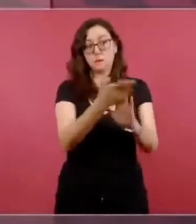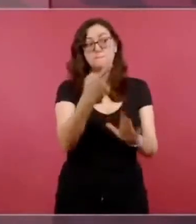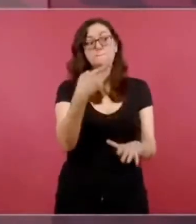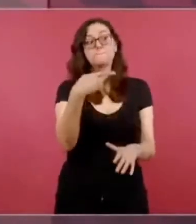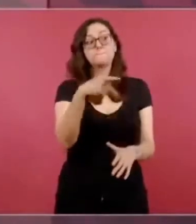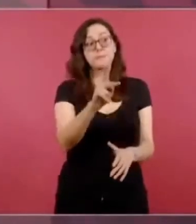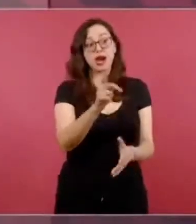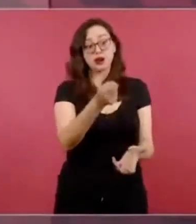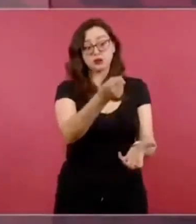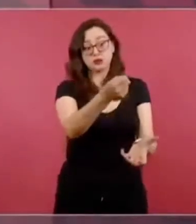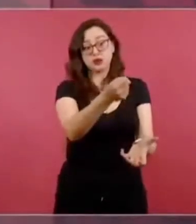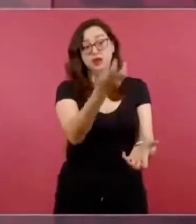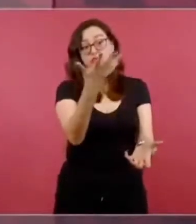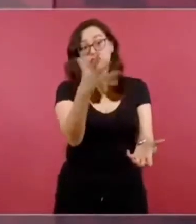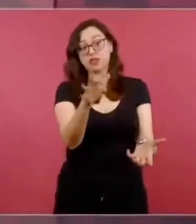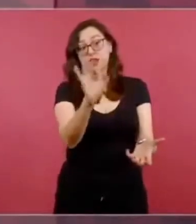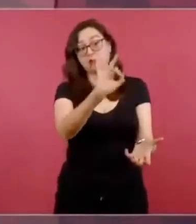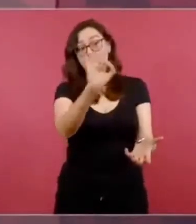El 10%,